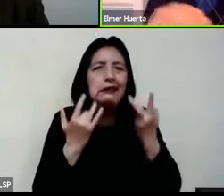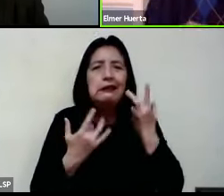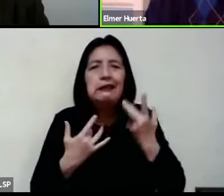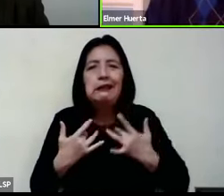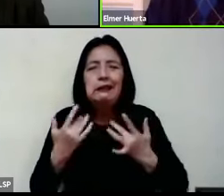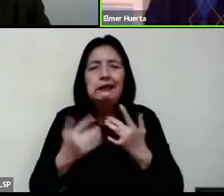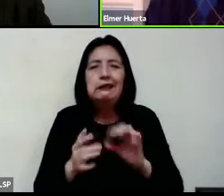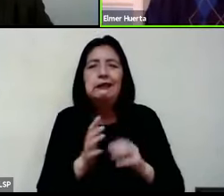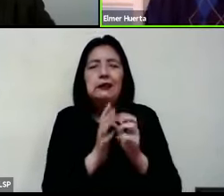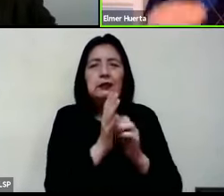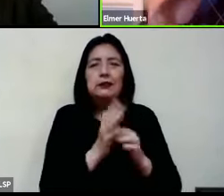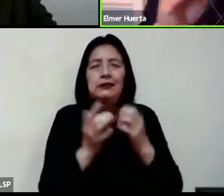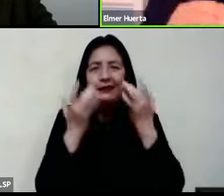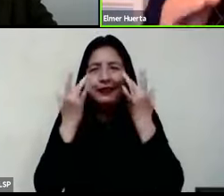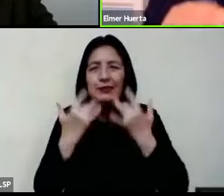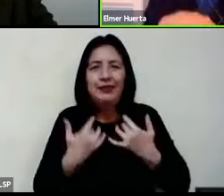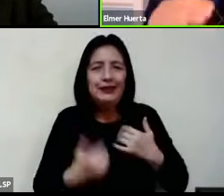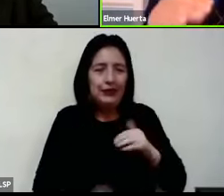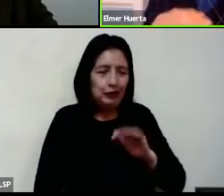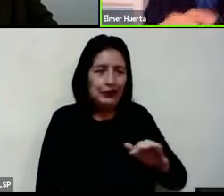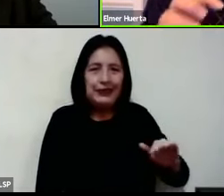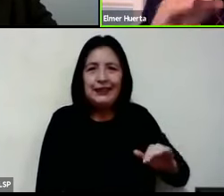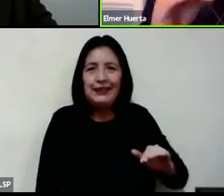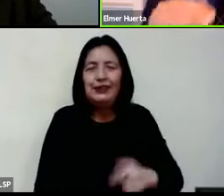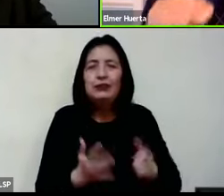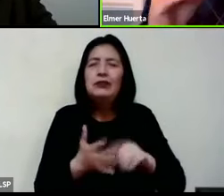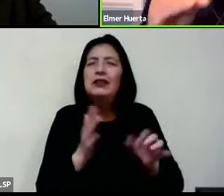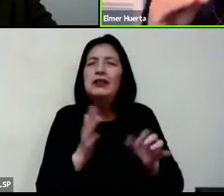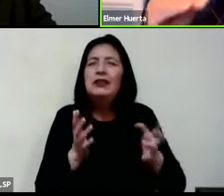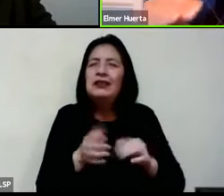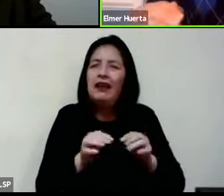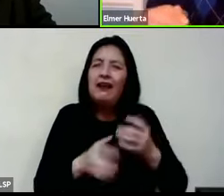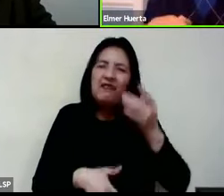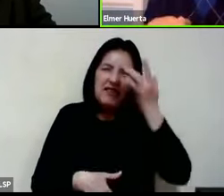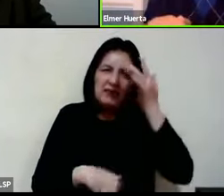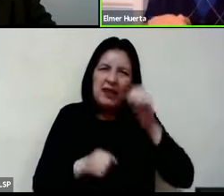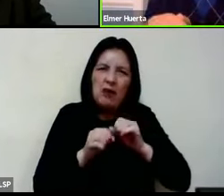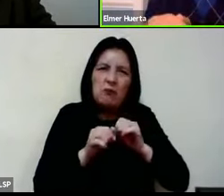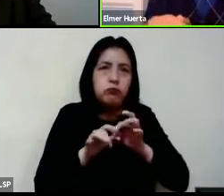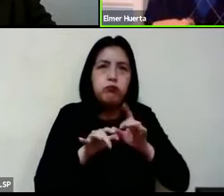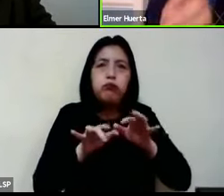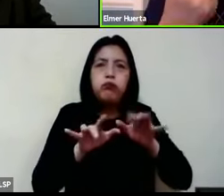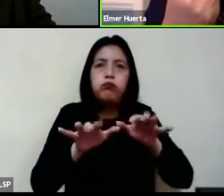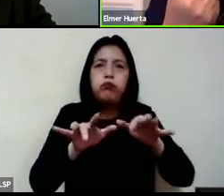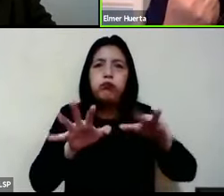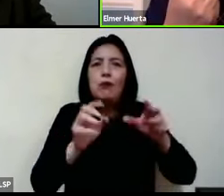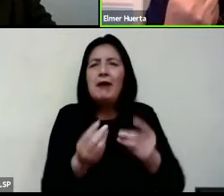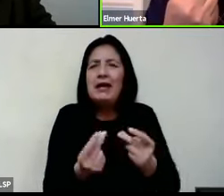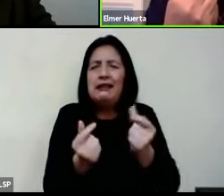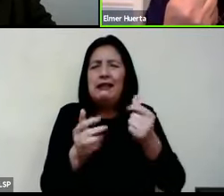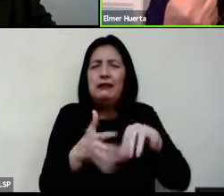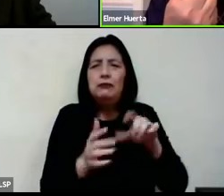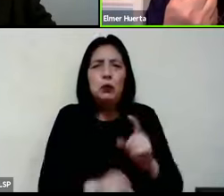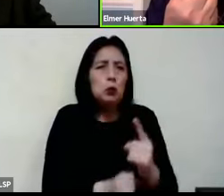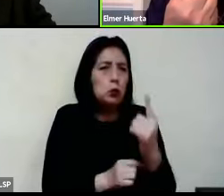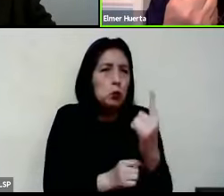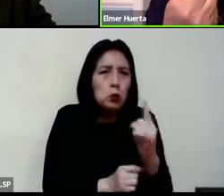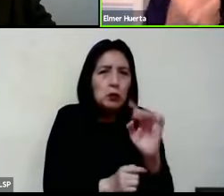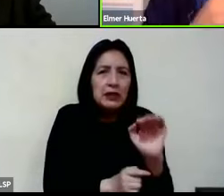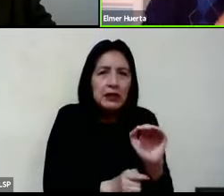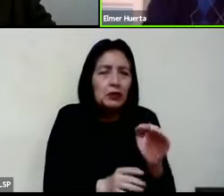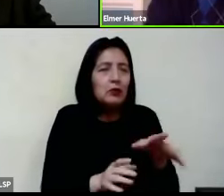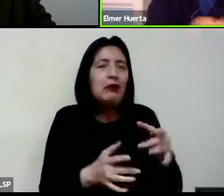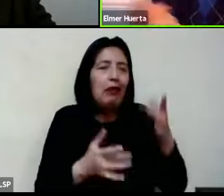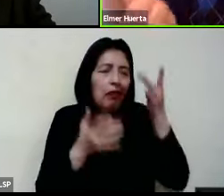sarampión, la enfermedad de los niños, es la enfermedad viral más contagiosa que conocemos. Un solo niñito